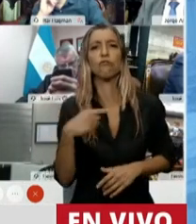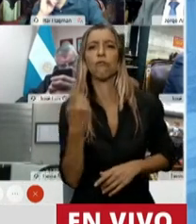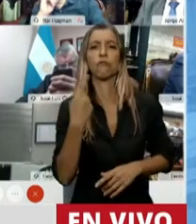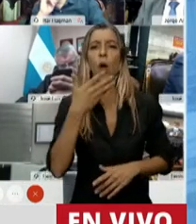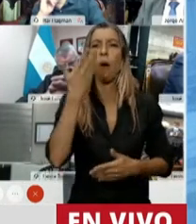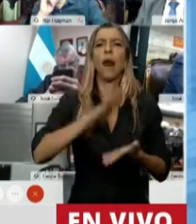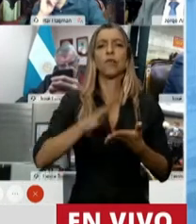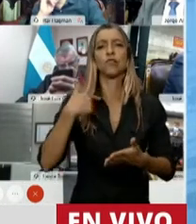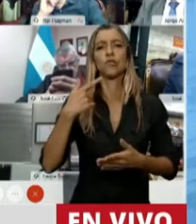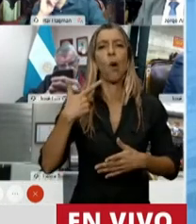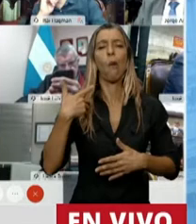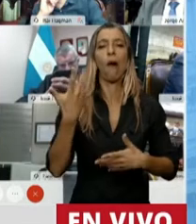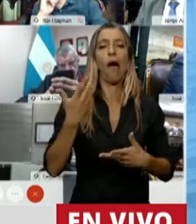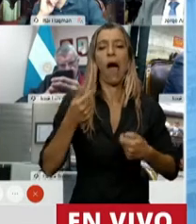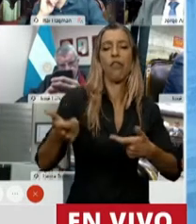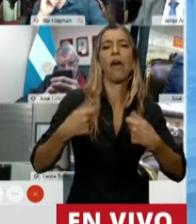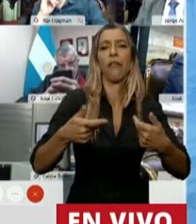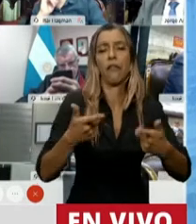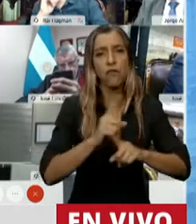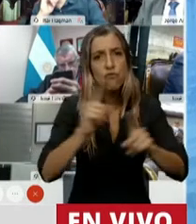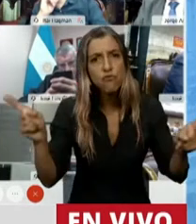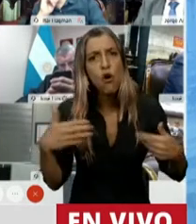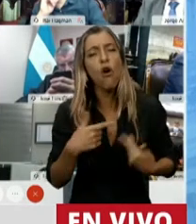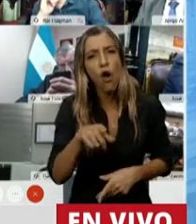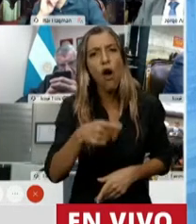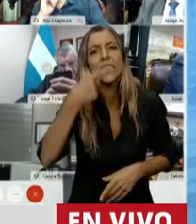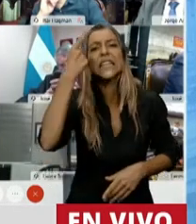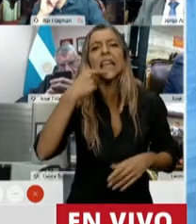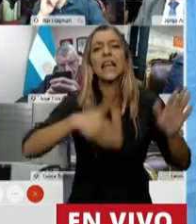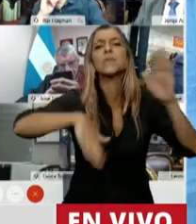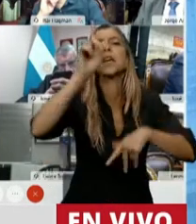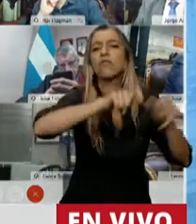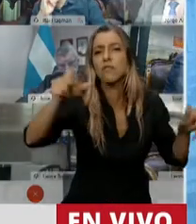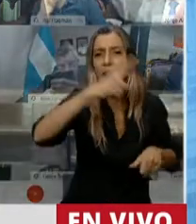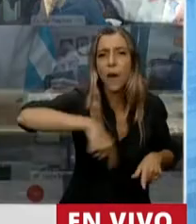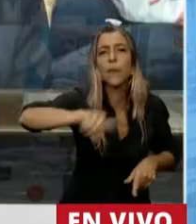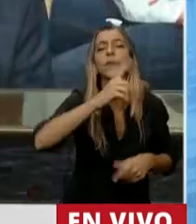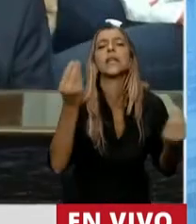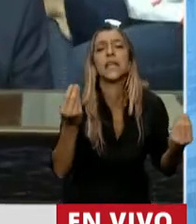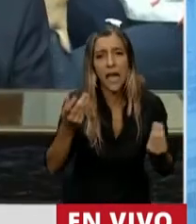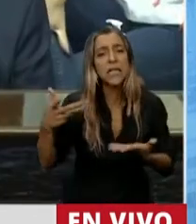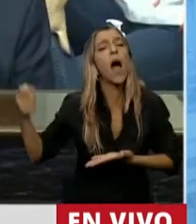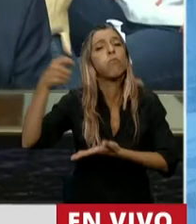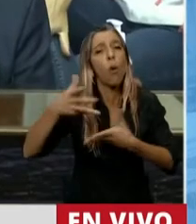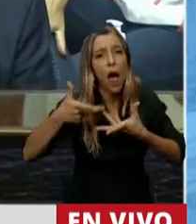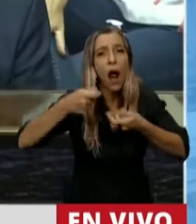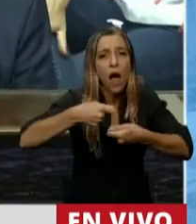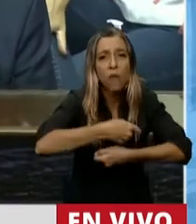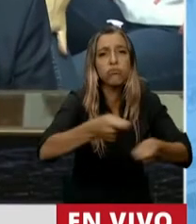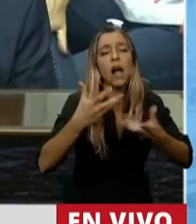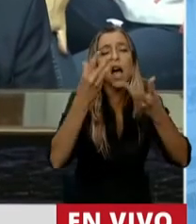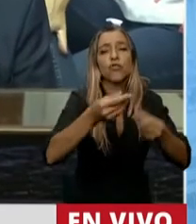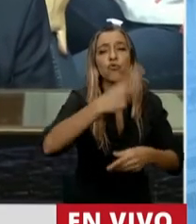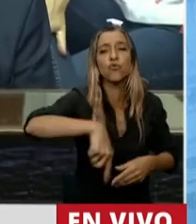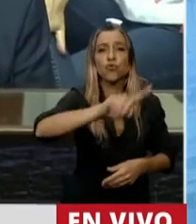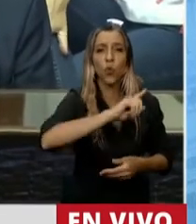populista. Coincide con los intereses de las mayorías. Porque para que haya eso, tenemos que tener